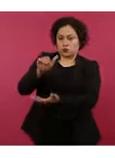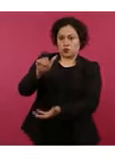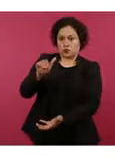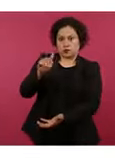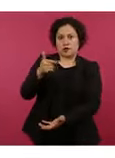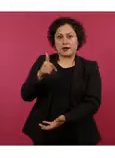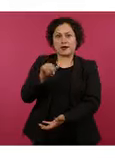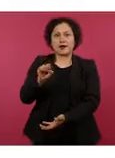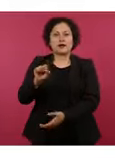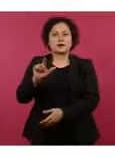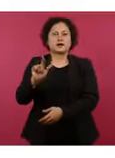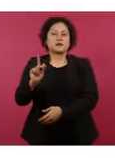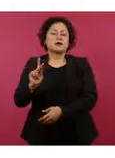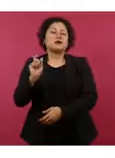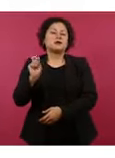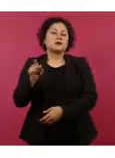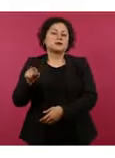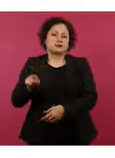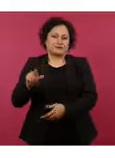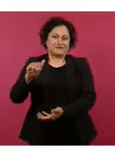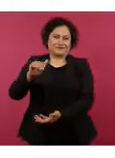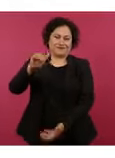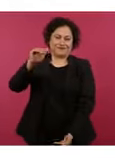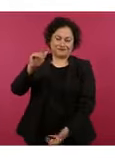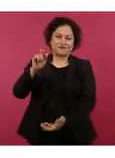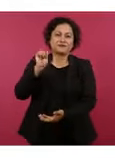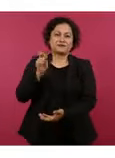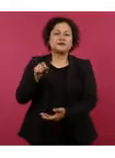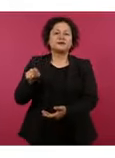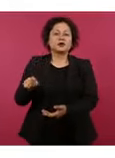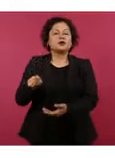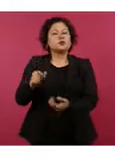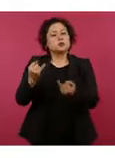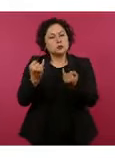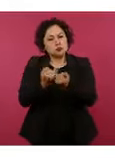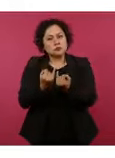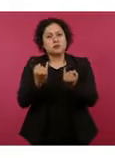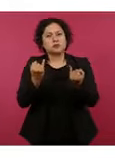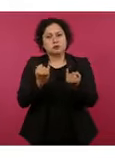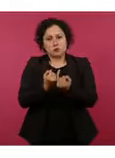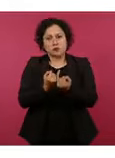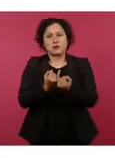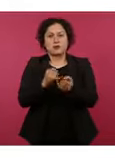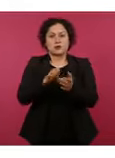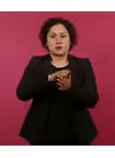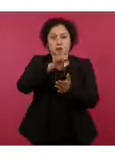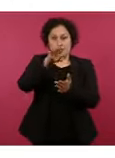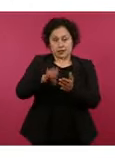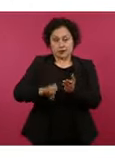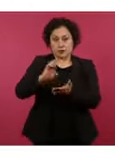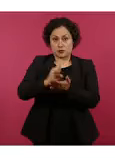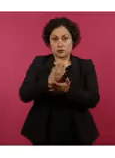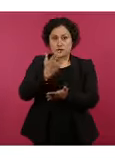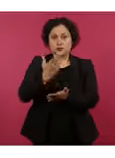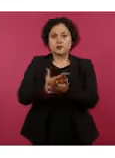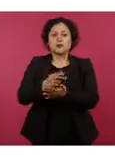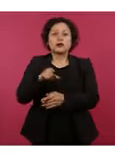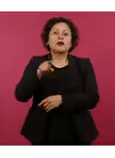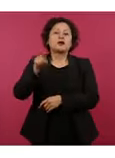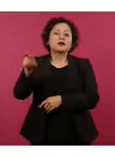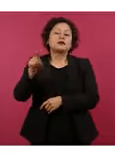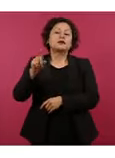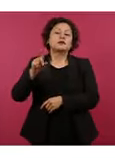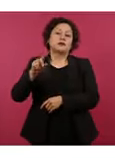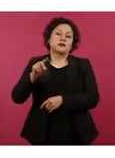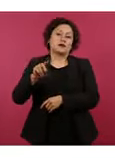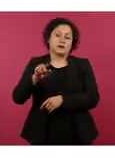precios máximos que están igual o por debajo. En el caso de gas de Chetumal, en Bacalar, Quintana